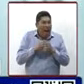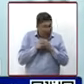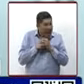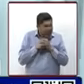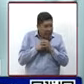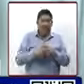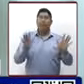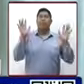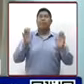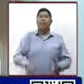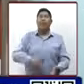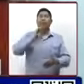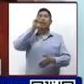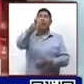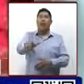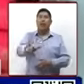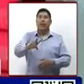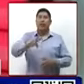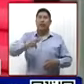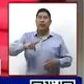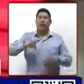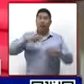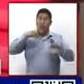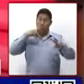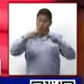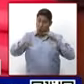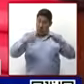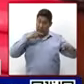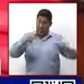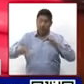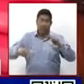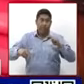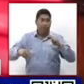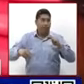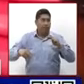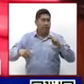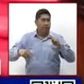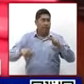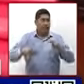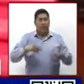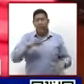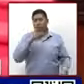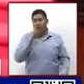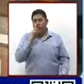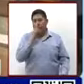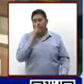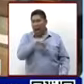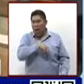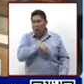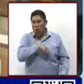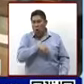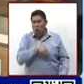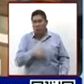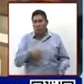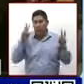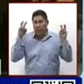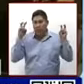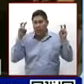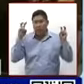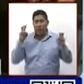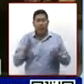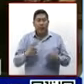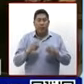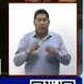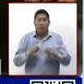En realidad, la noticia que se ha salido es una falacia, ¿no? Porque el banco